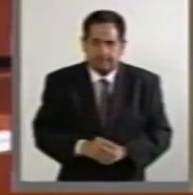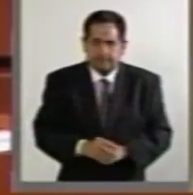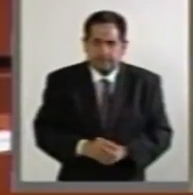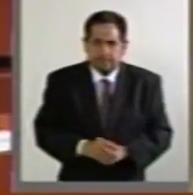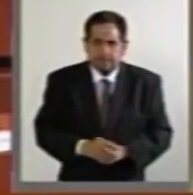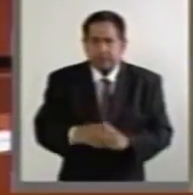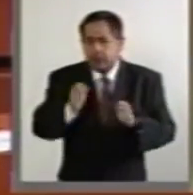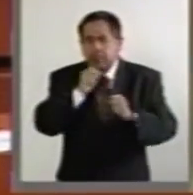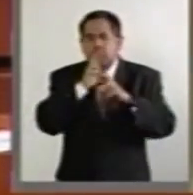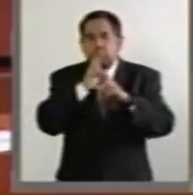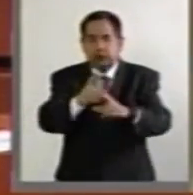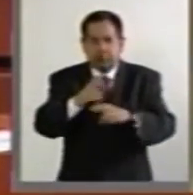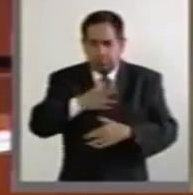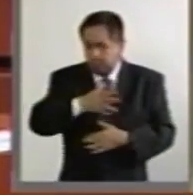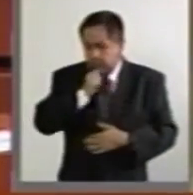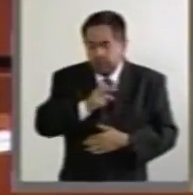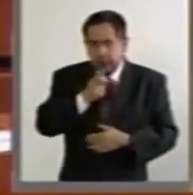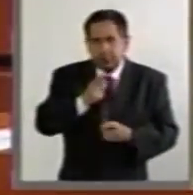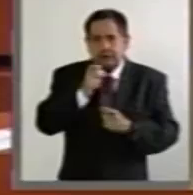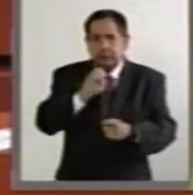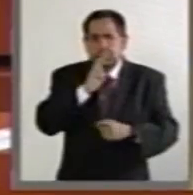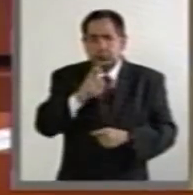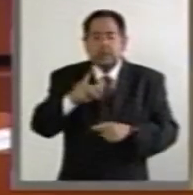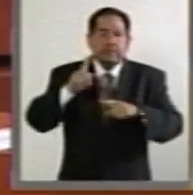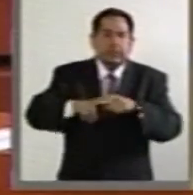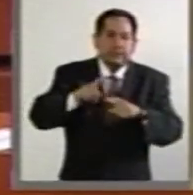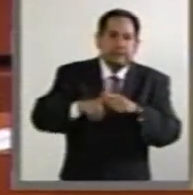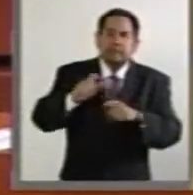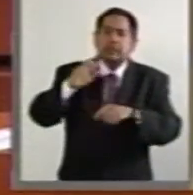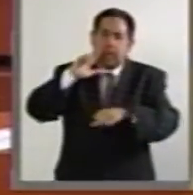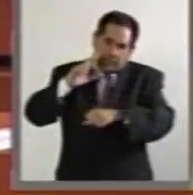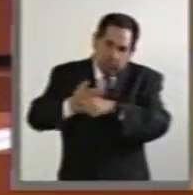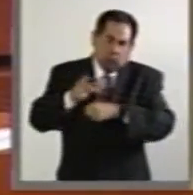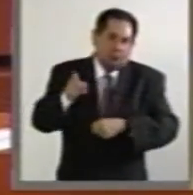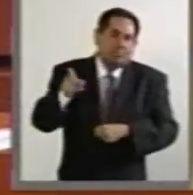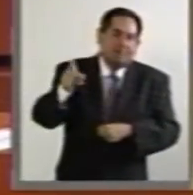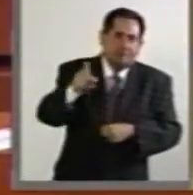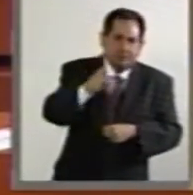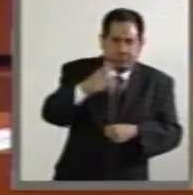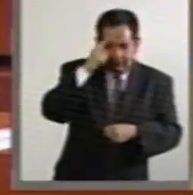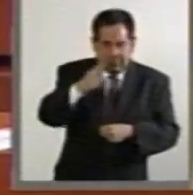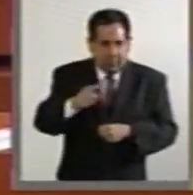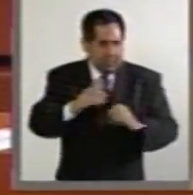La respuesta no se la puedo dar yo, sino quienes han tenido la responsabilidad